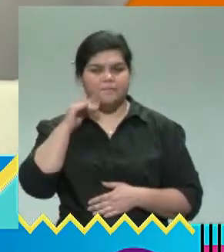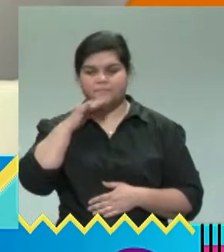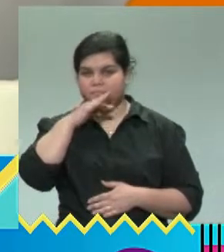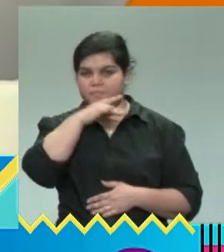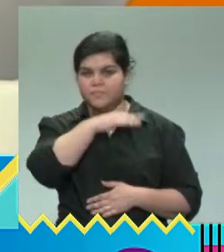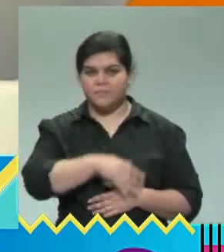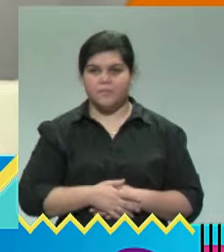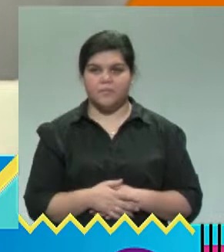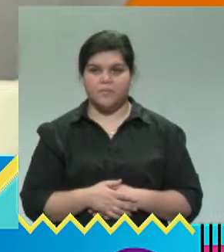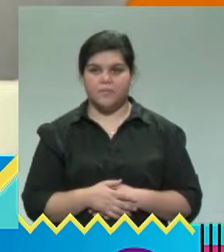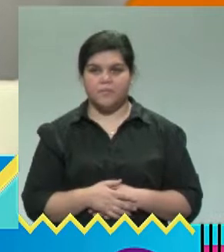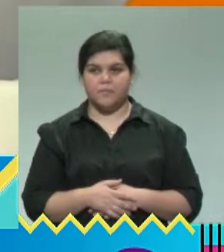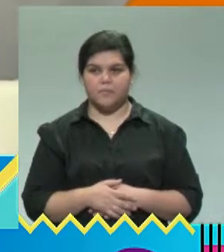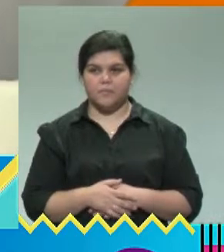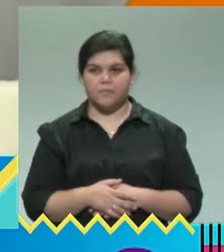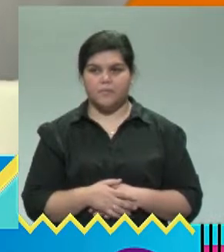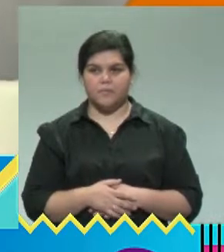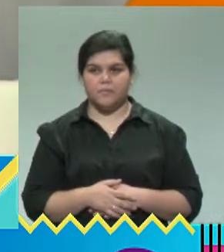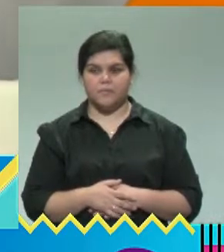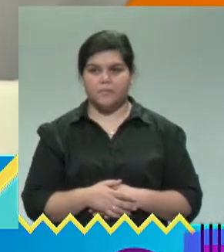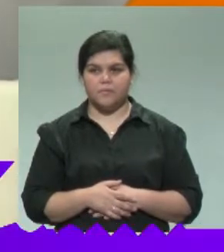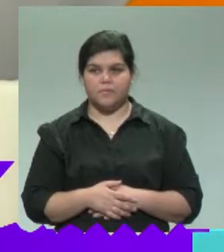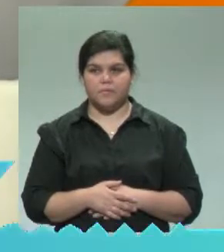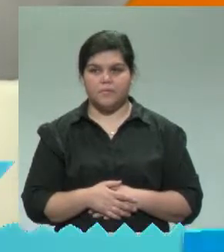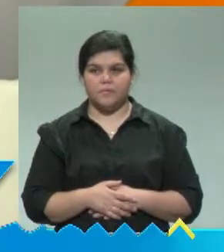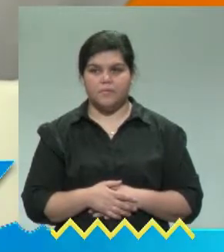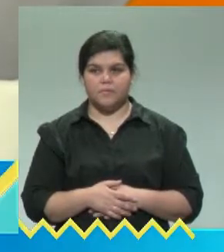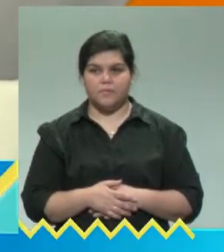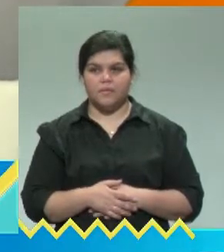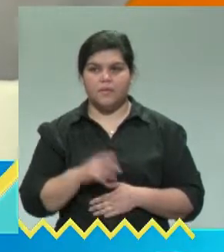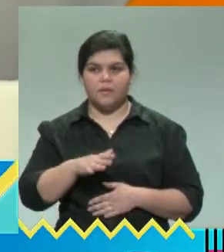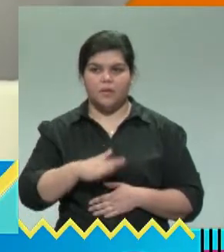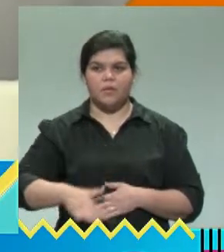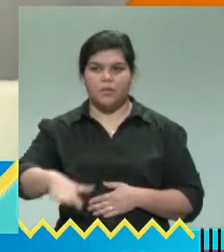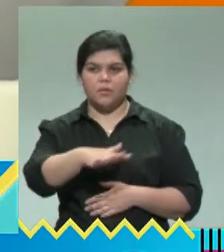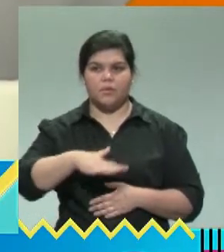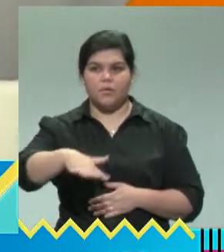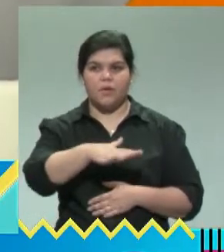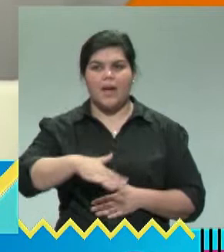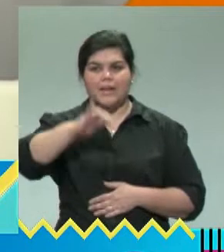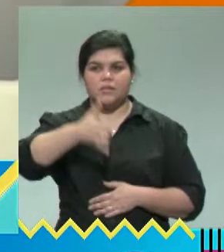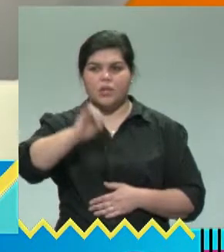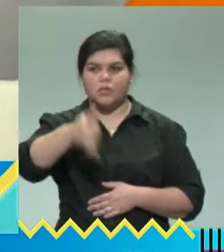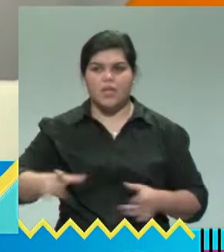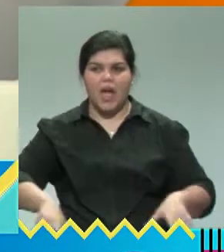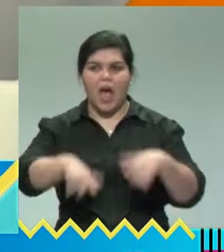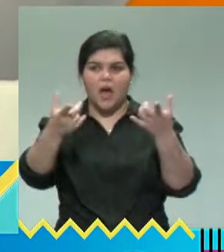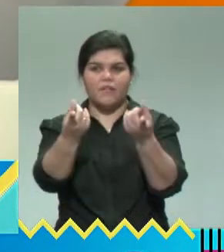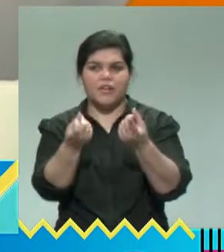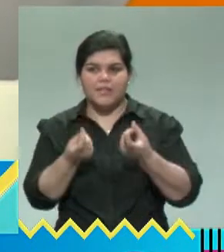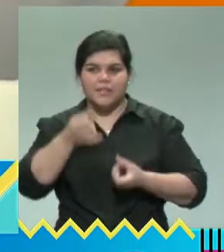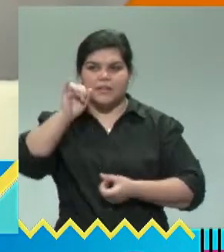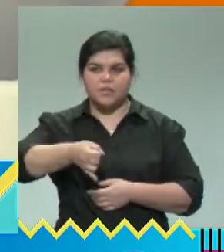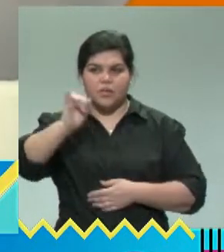árboles dependientes, yo siempre uso esa palabra, árboles dependientes. Nuestra comunidad es árbol dependiente, así que tendríamos que cuidarlos como